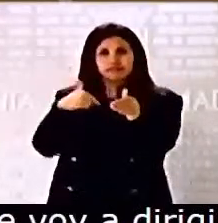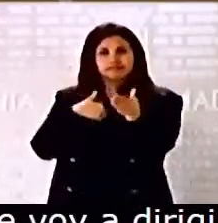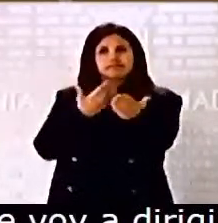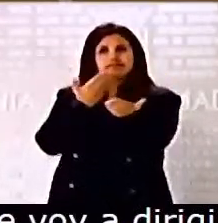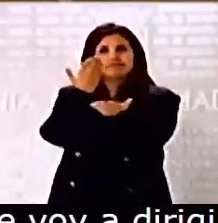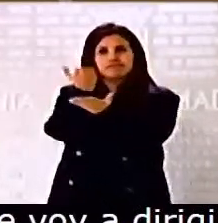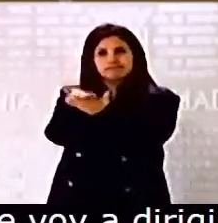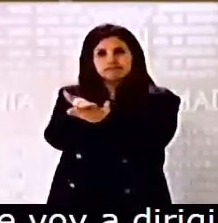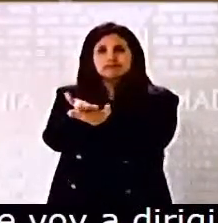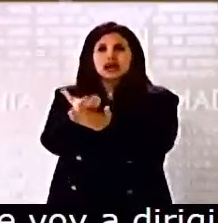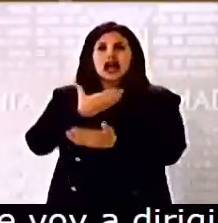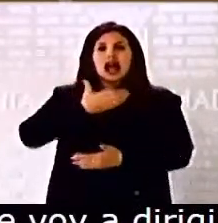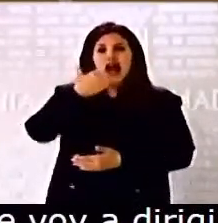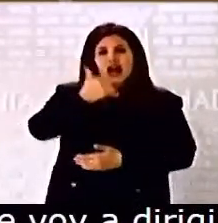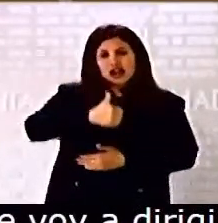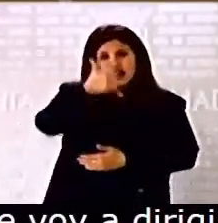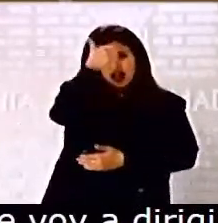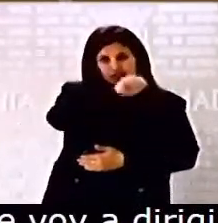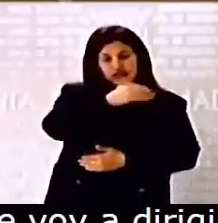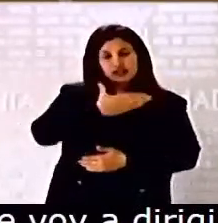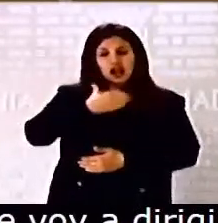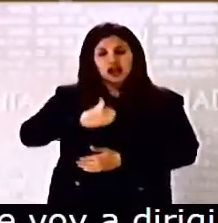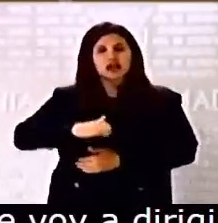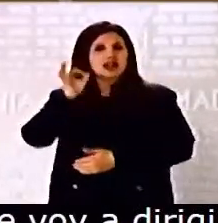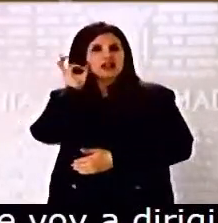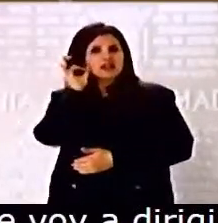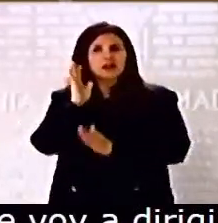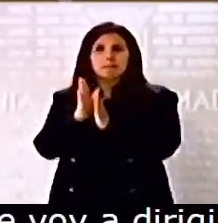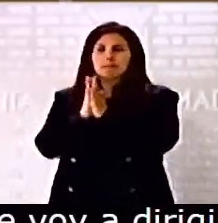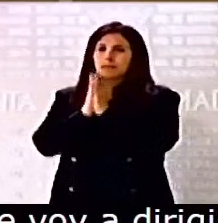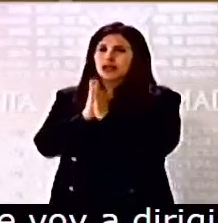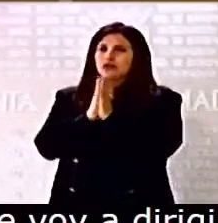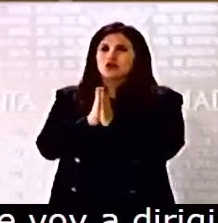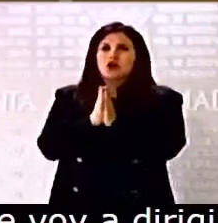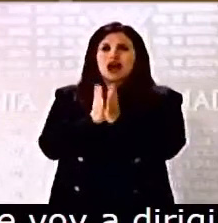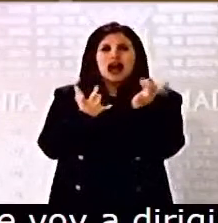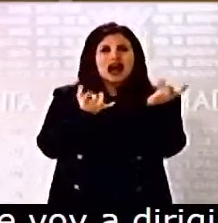los alcaldes y alcaldesas que suspendan cualquier actividad